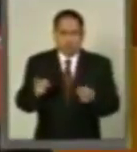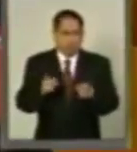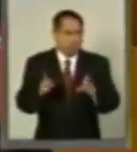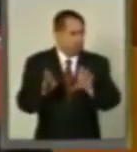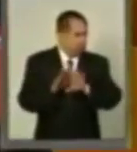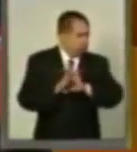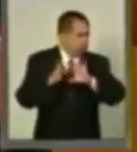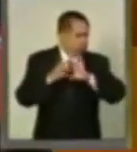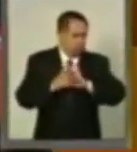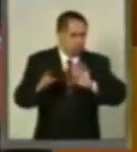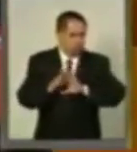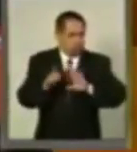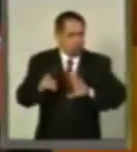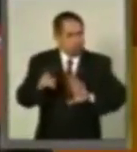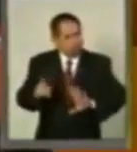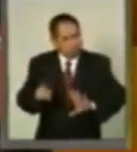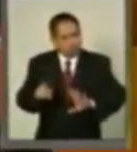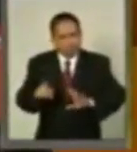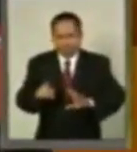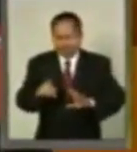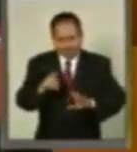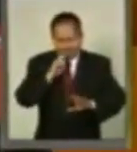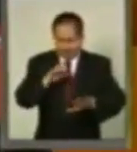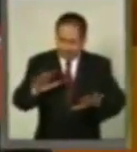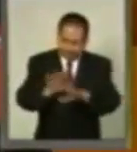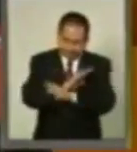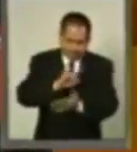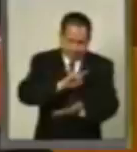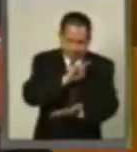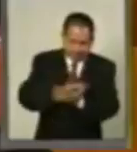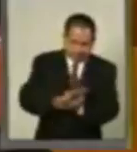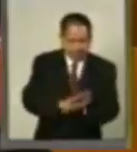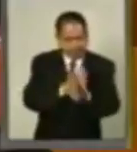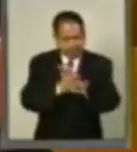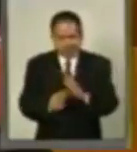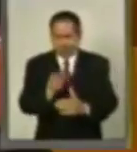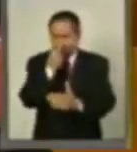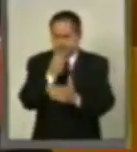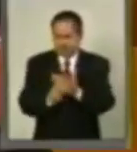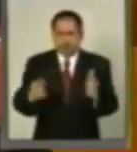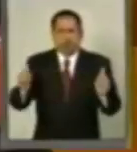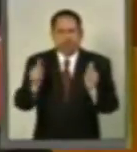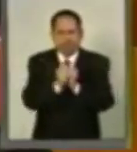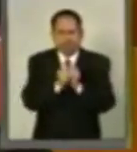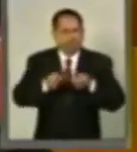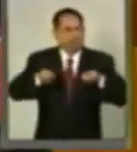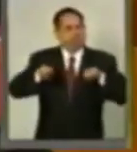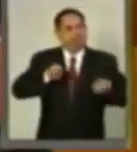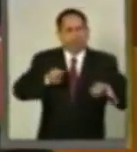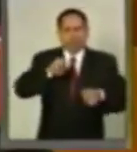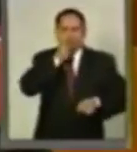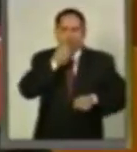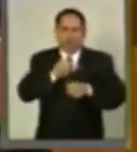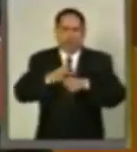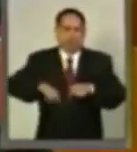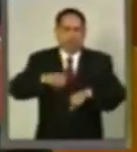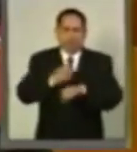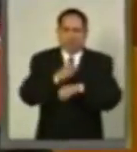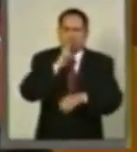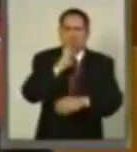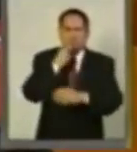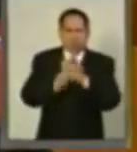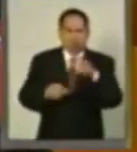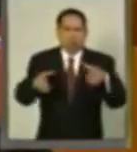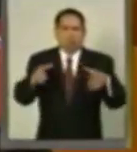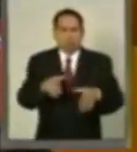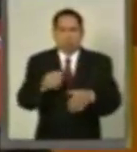originó precisamente esa reforma de darle esas facultades y que tuvieran la conducción de la Secretaría de Gobernación, y que